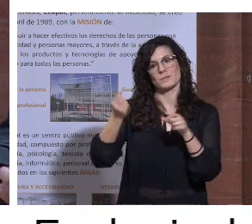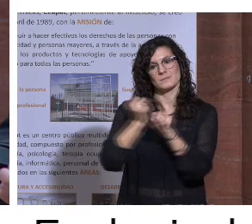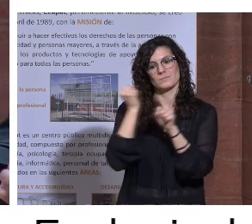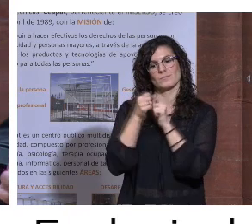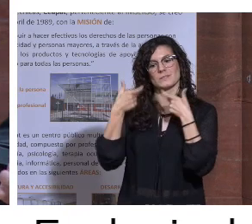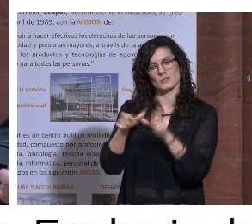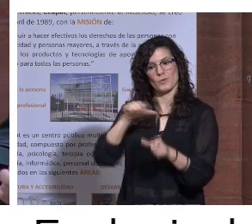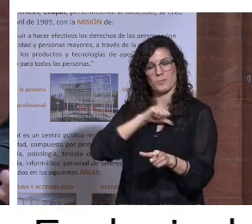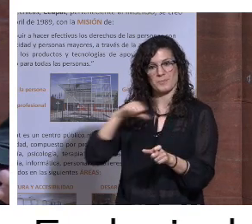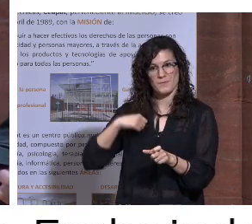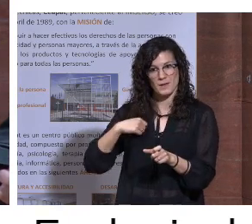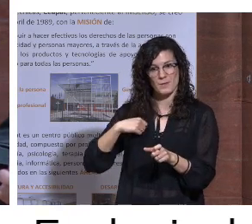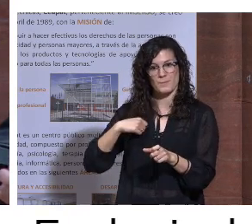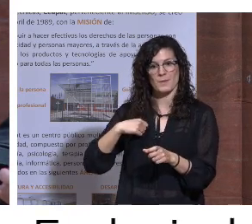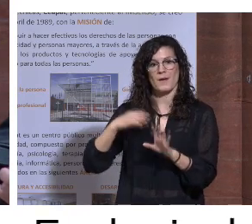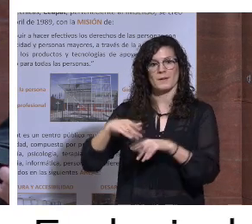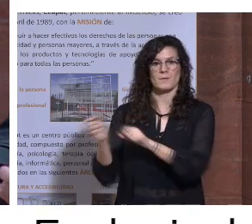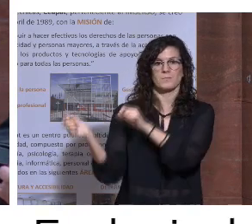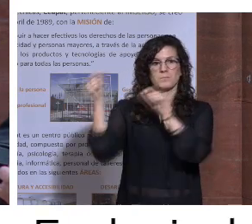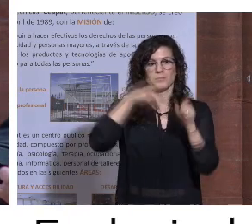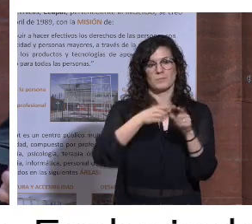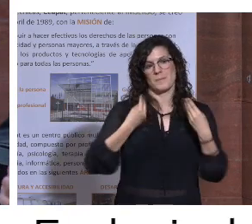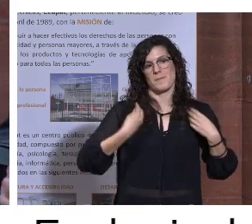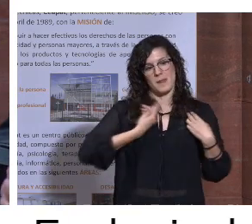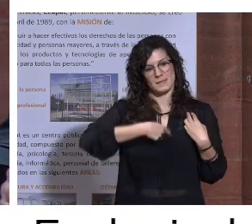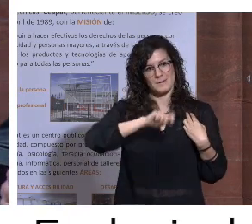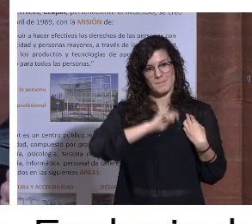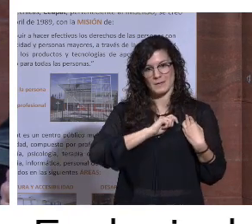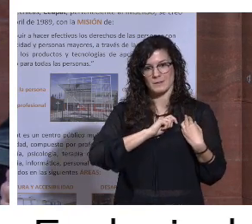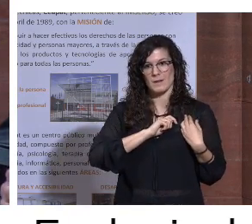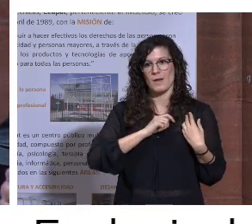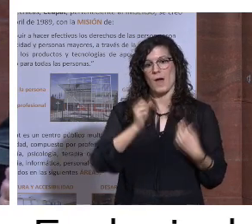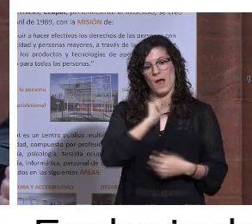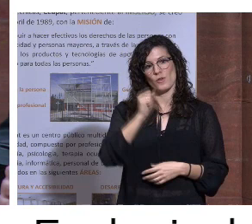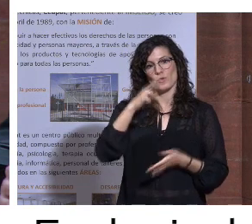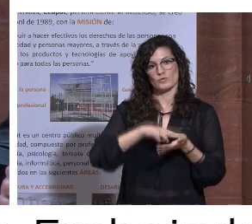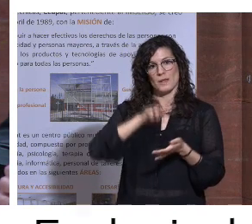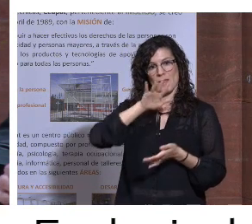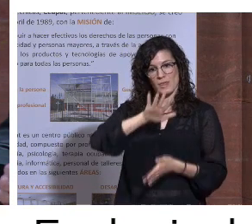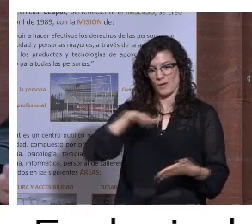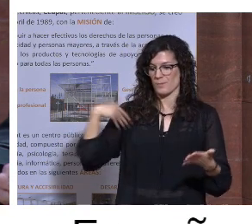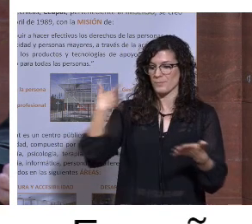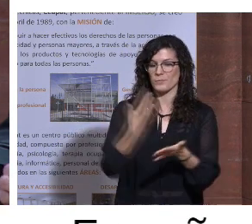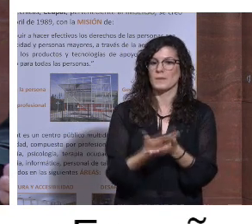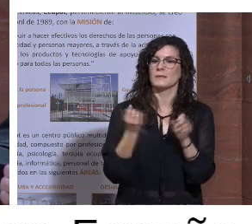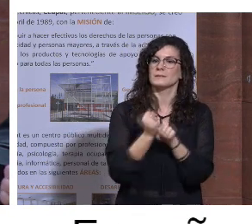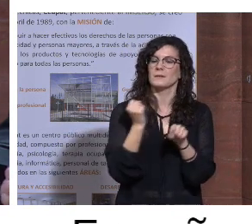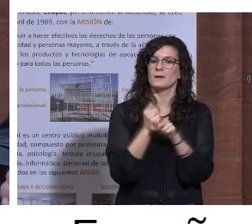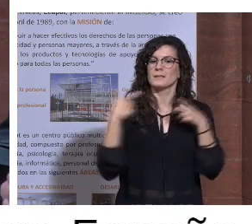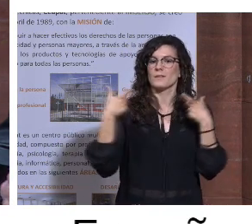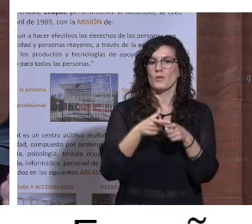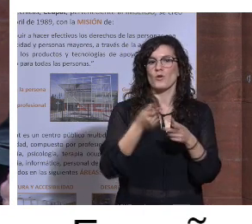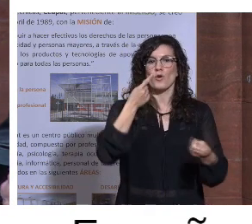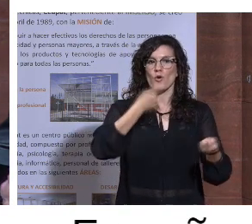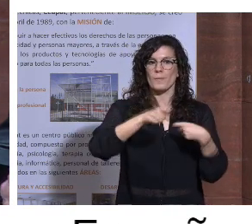como consultora, se trasladó a vivir a España y desde el 2005 está trabajando en la sección comercial de la Embajada